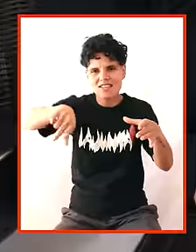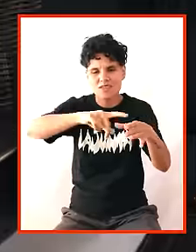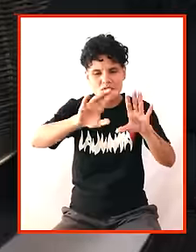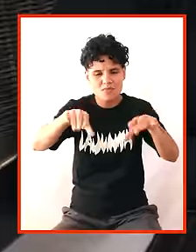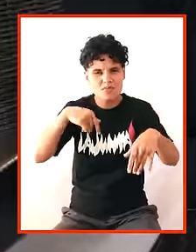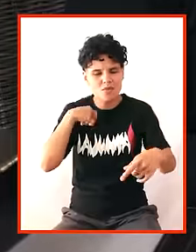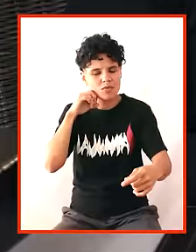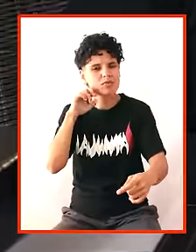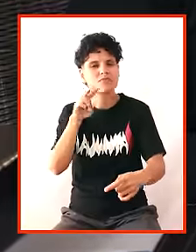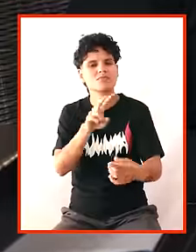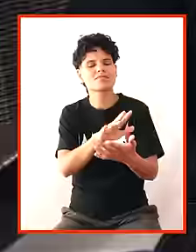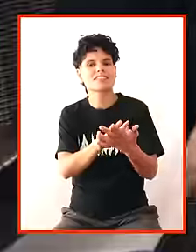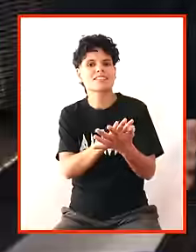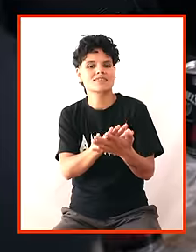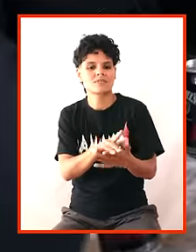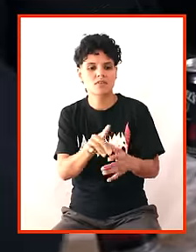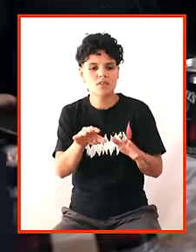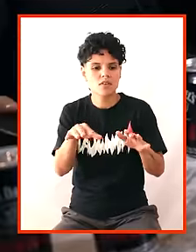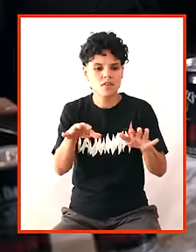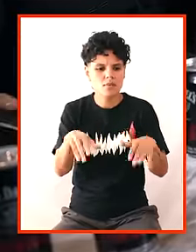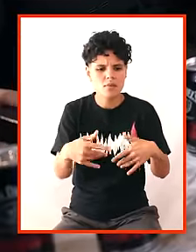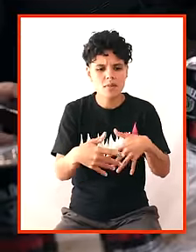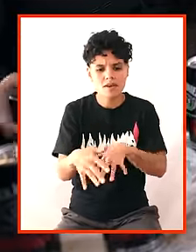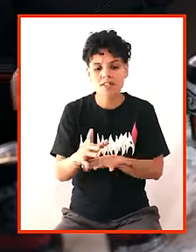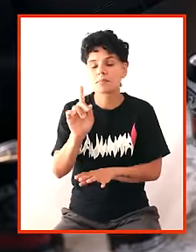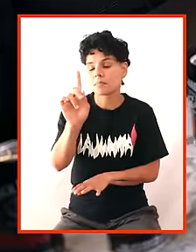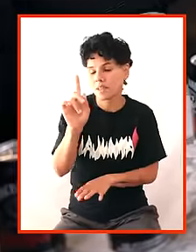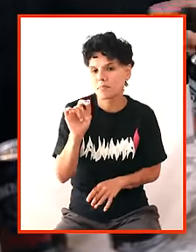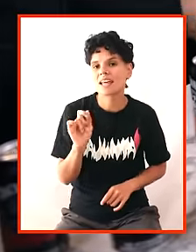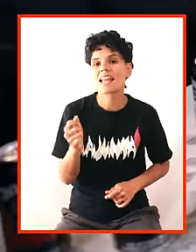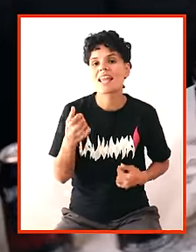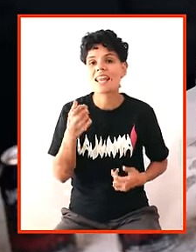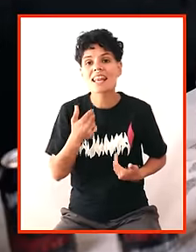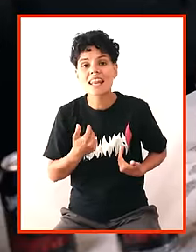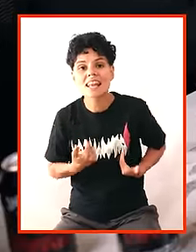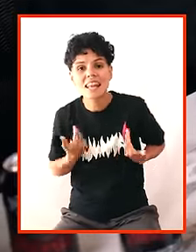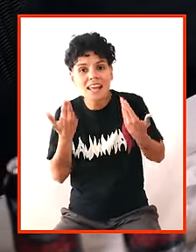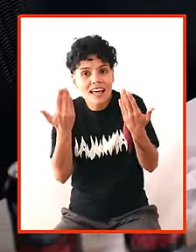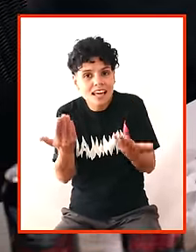también de un poco la nuestra, ¿no? Sí. Hoy les tenemos un regalito acá.